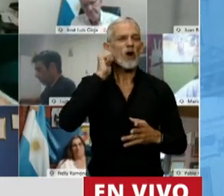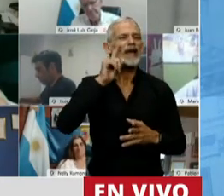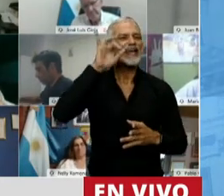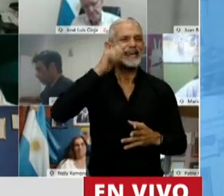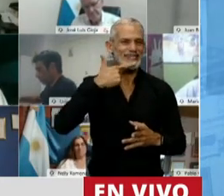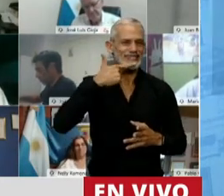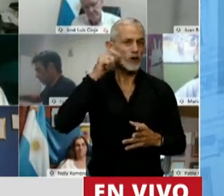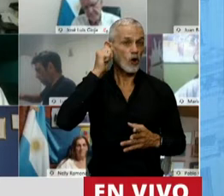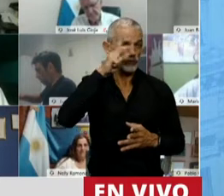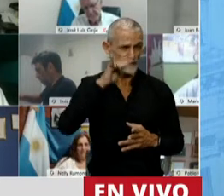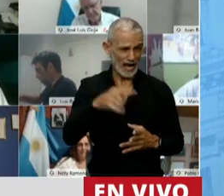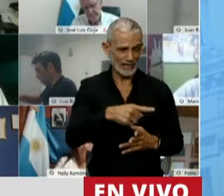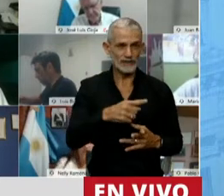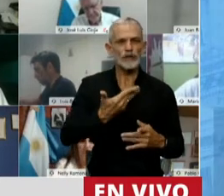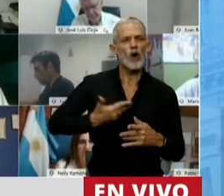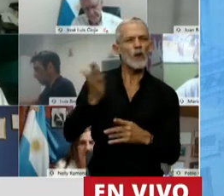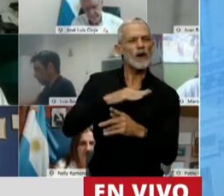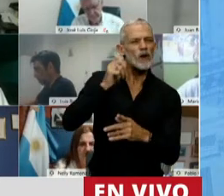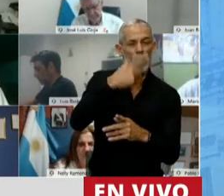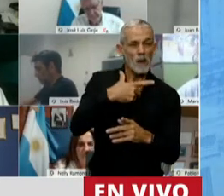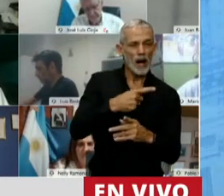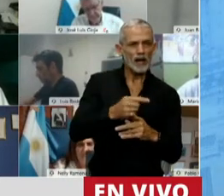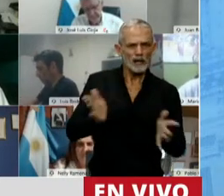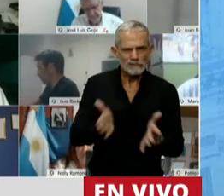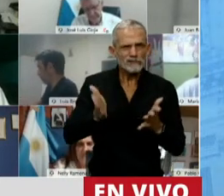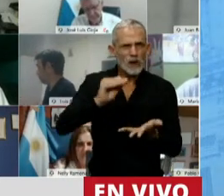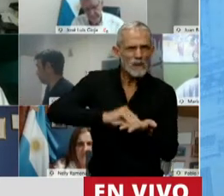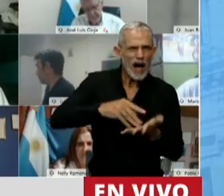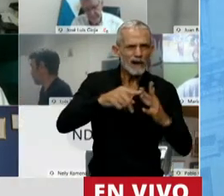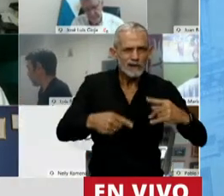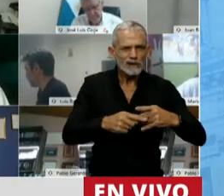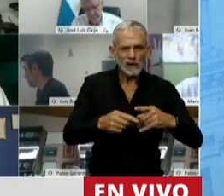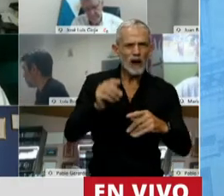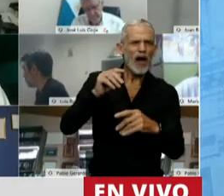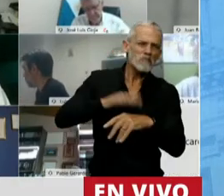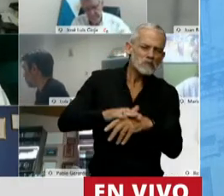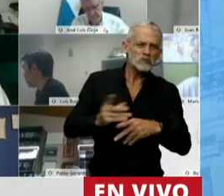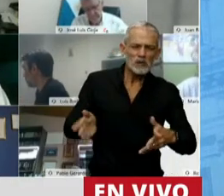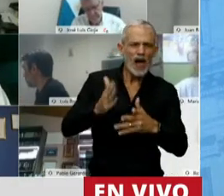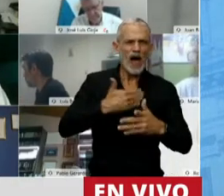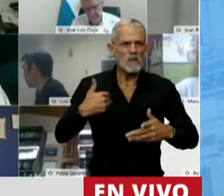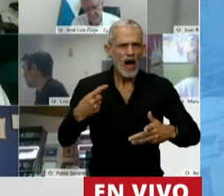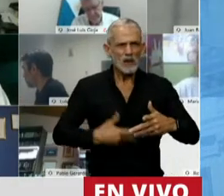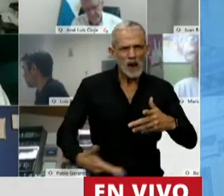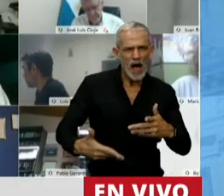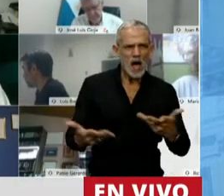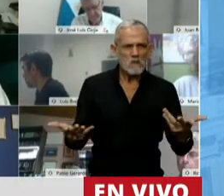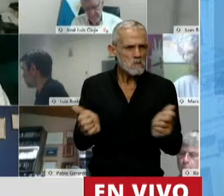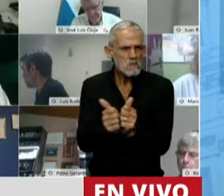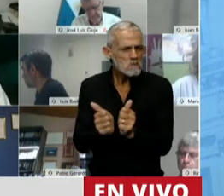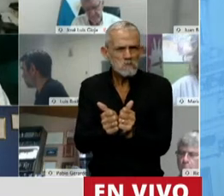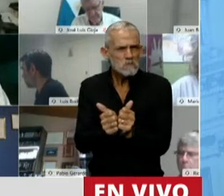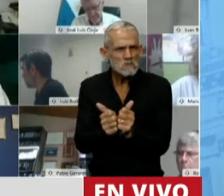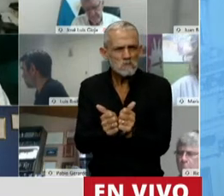González. Tampoco el gobierno anterior no impulsó otras medidas para garantizar la maternidad responsable ni evitar o minimizar